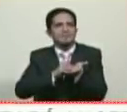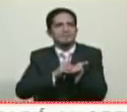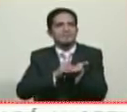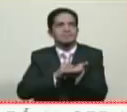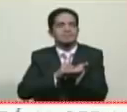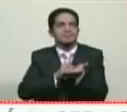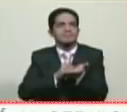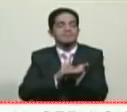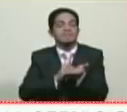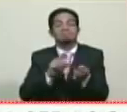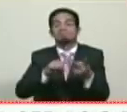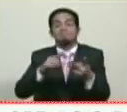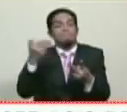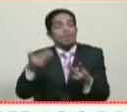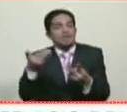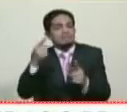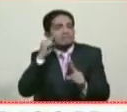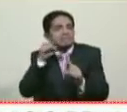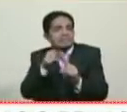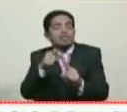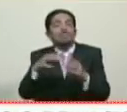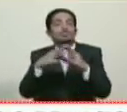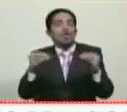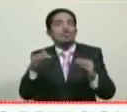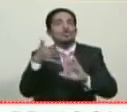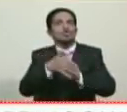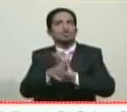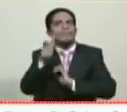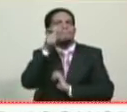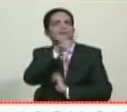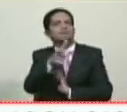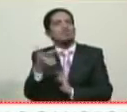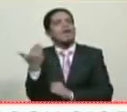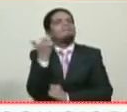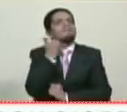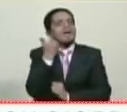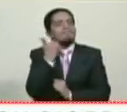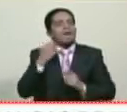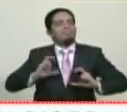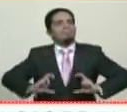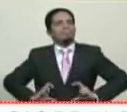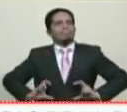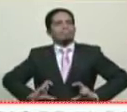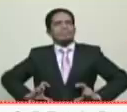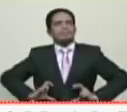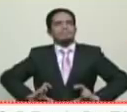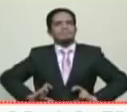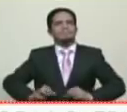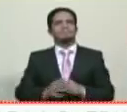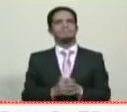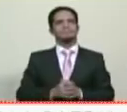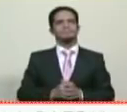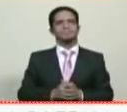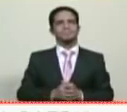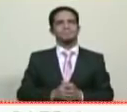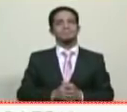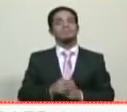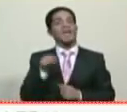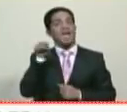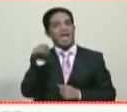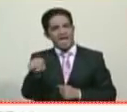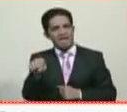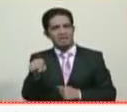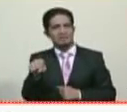con diálisis. Se han tomado todas las previsiones para reponer el material. Este